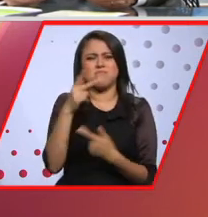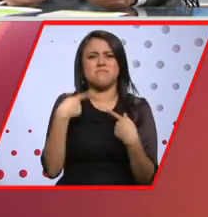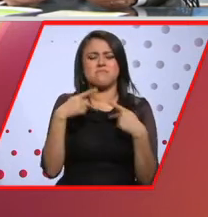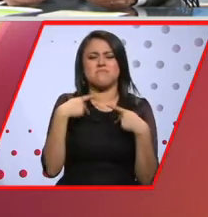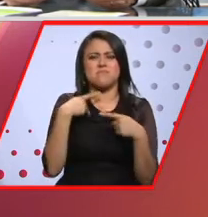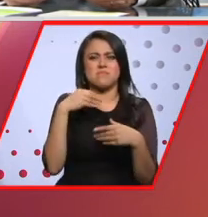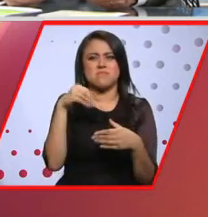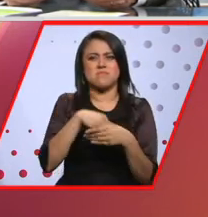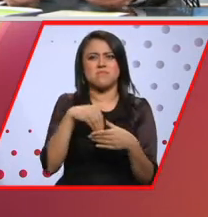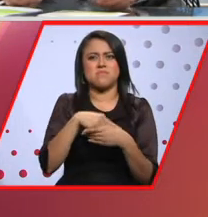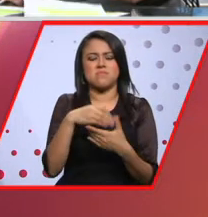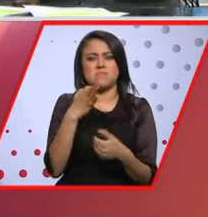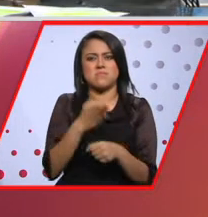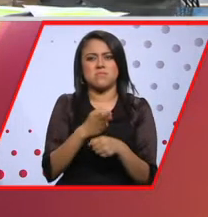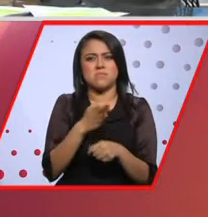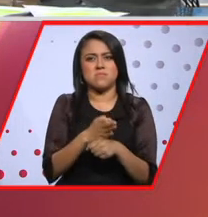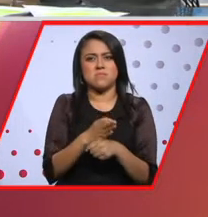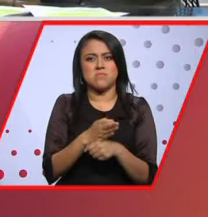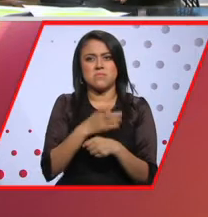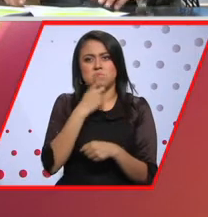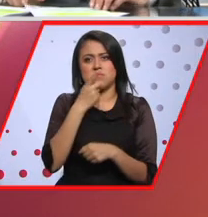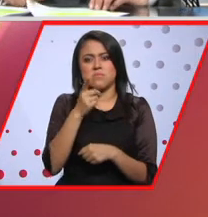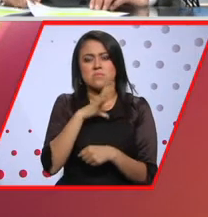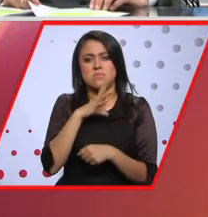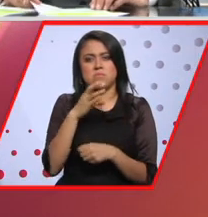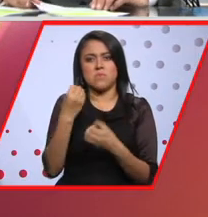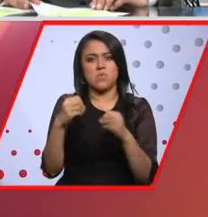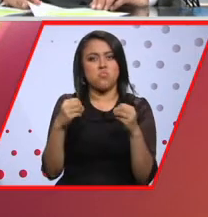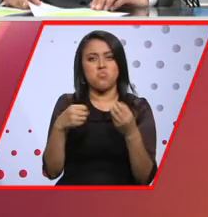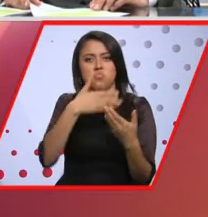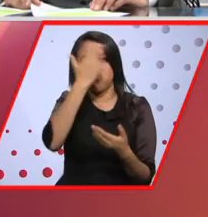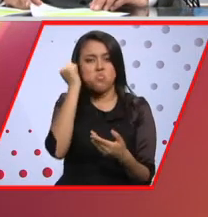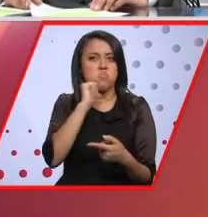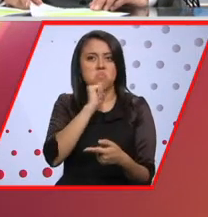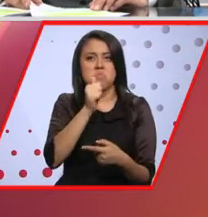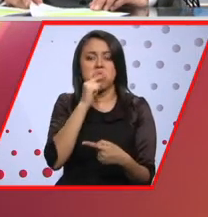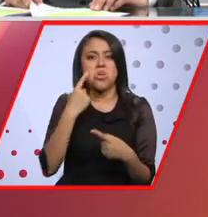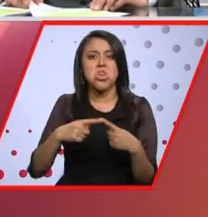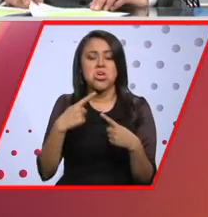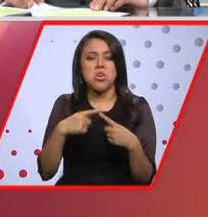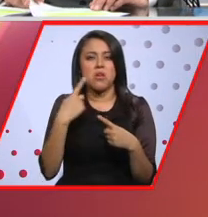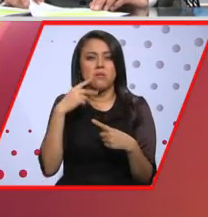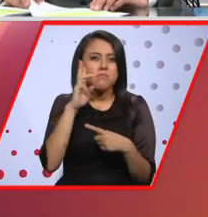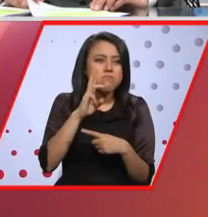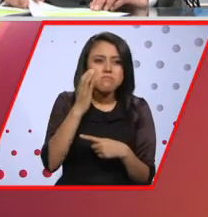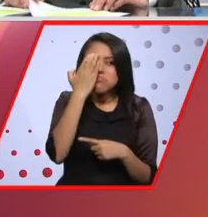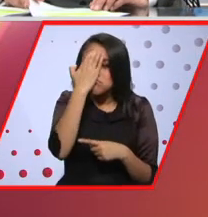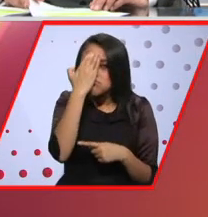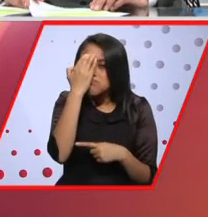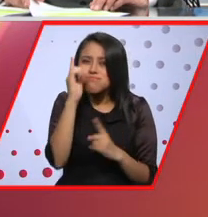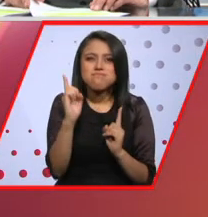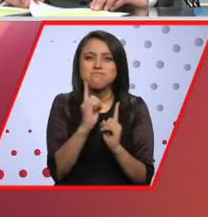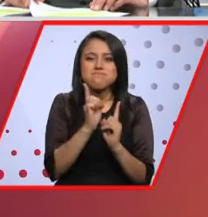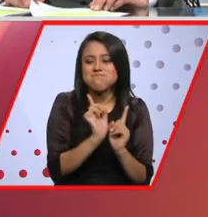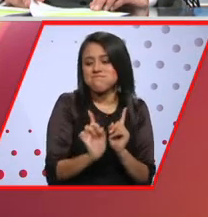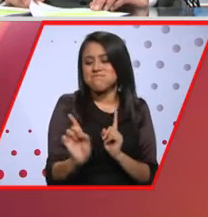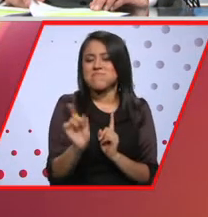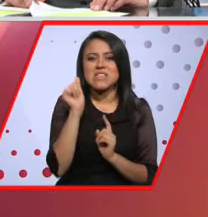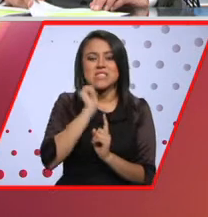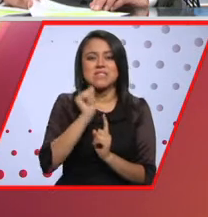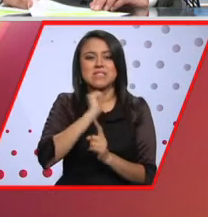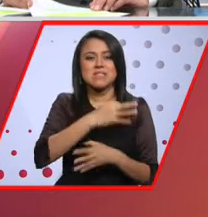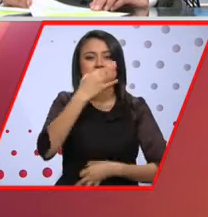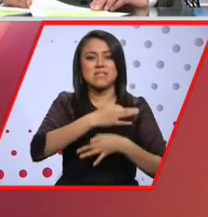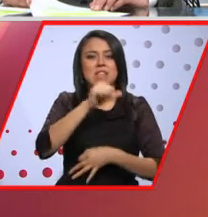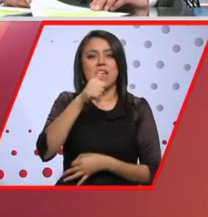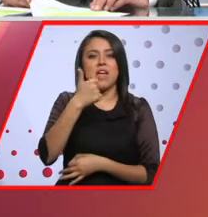ya son los que la ocupan ahora. Álvaro Augusto Pérez Juárez, presidente del Tribunal Superior de Justicia de